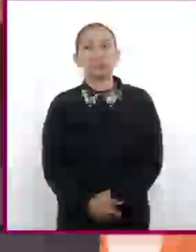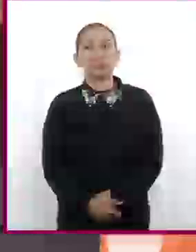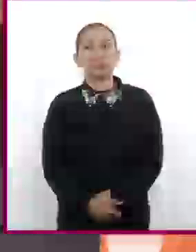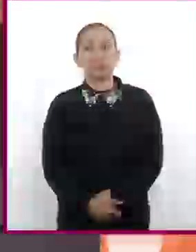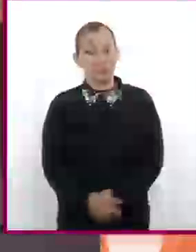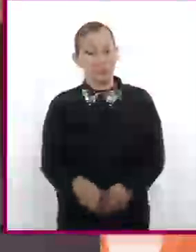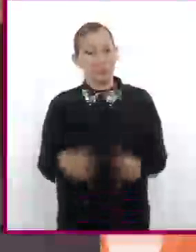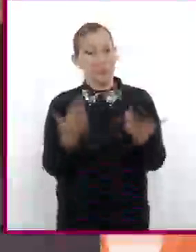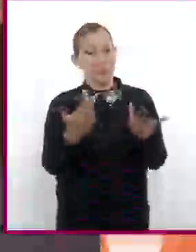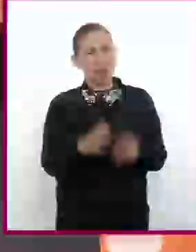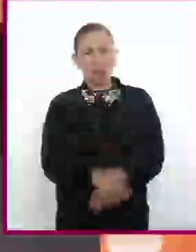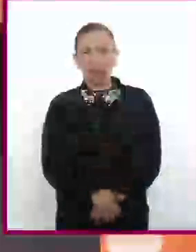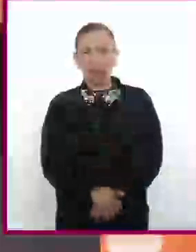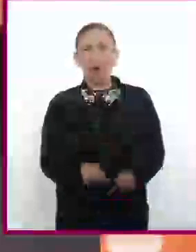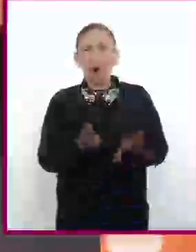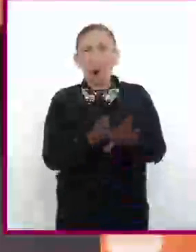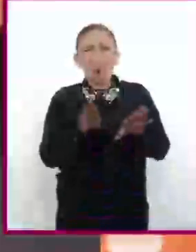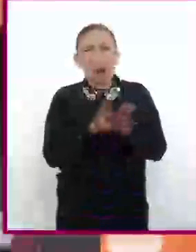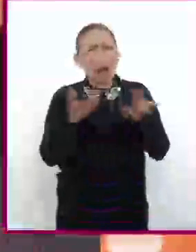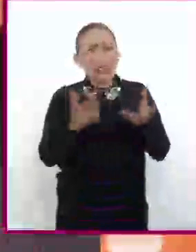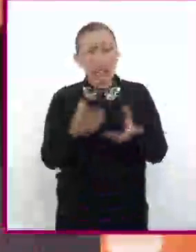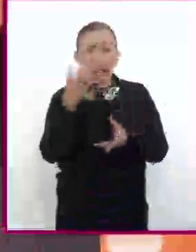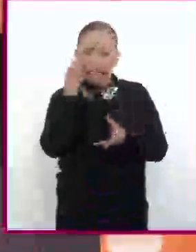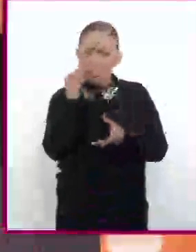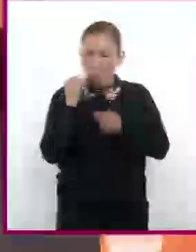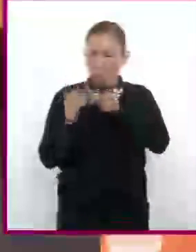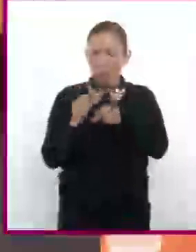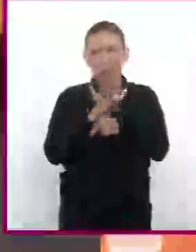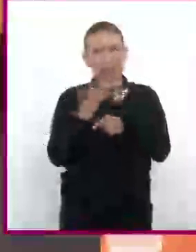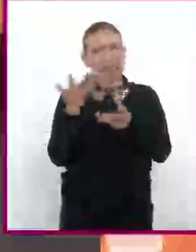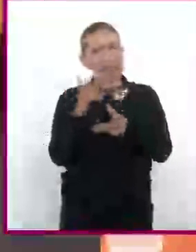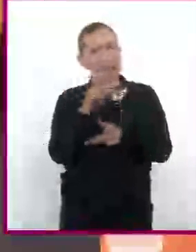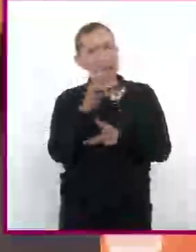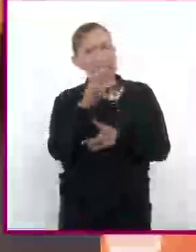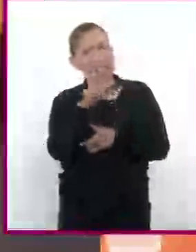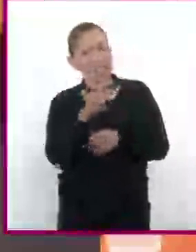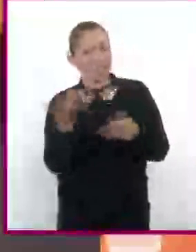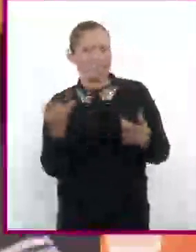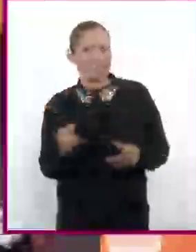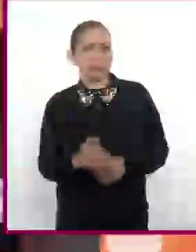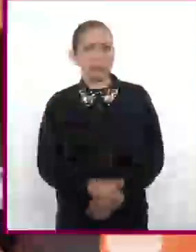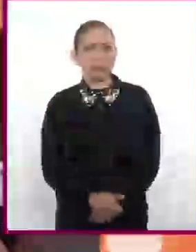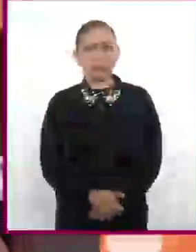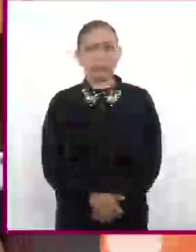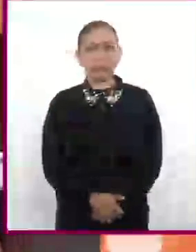Debe ser una broma. ¿Cómo es posible que con unos limones se pueda hacer una pila eléctrica?